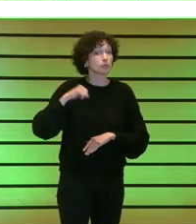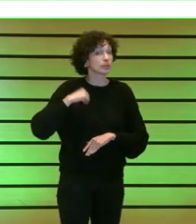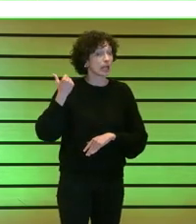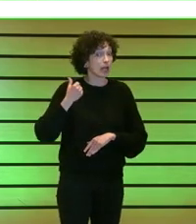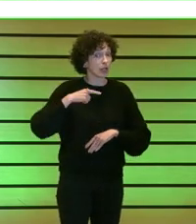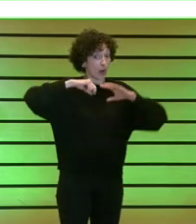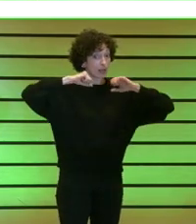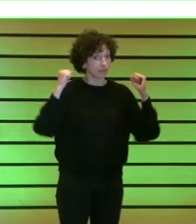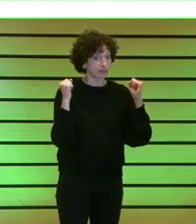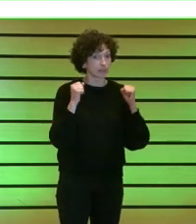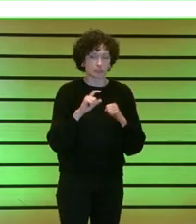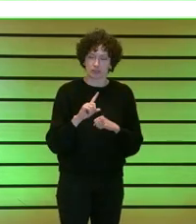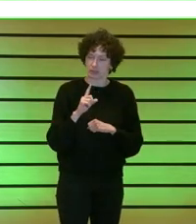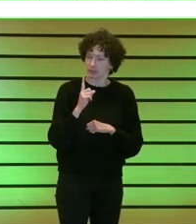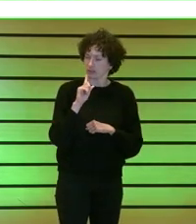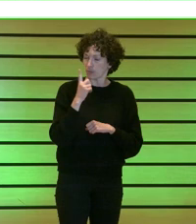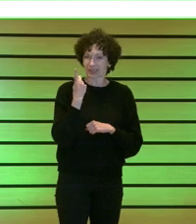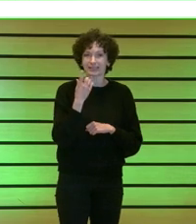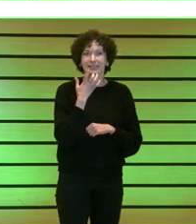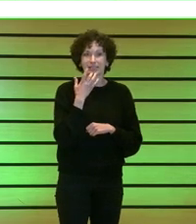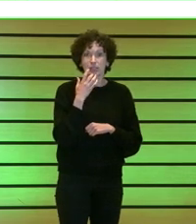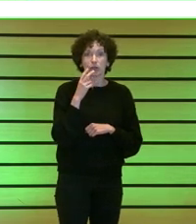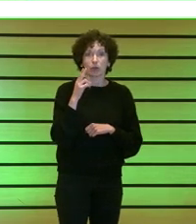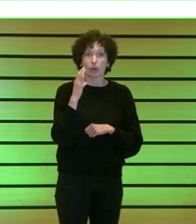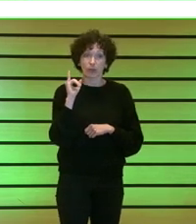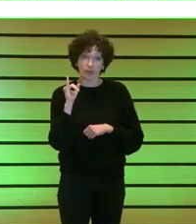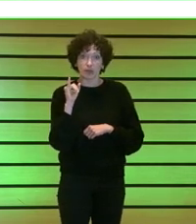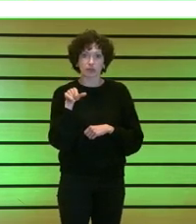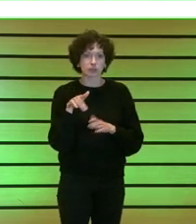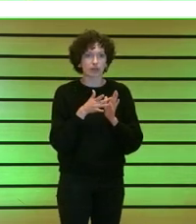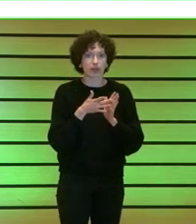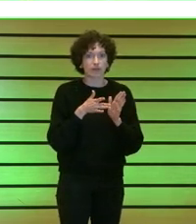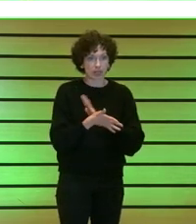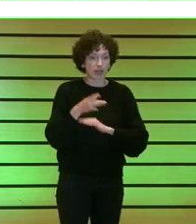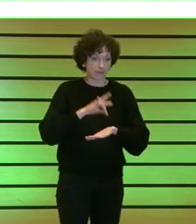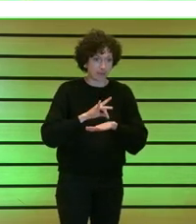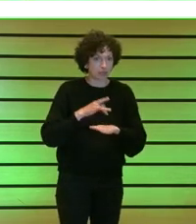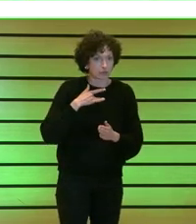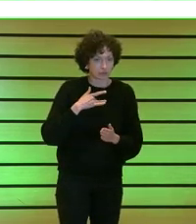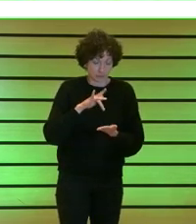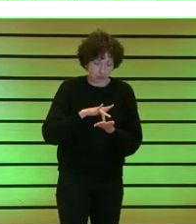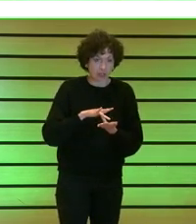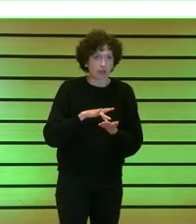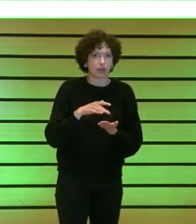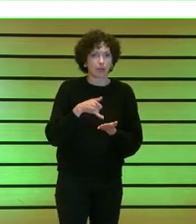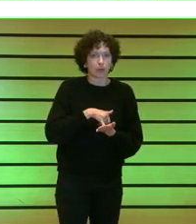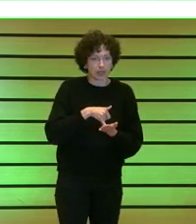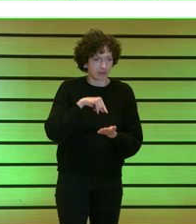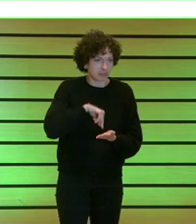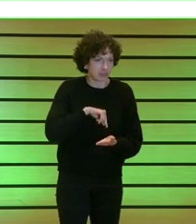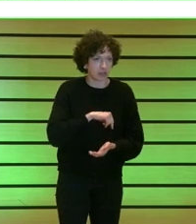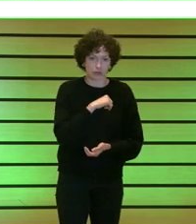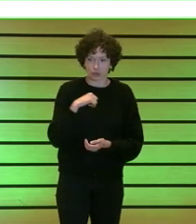cuando ingresan una unidad de cuidados intensivos pues sufre una enfermedad se siente vulnerable pierde su autonomía